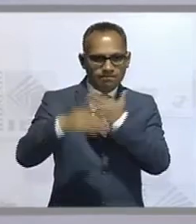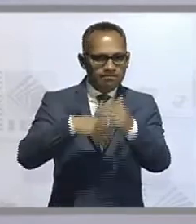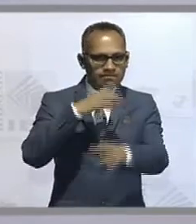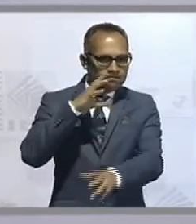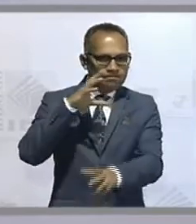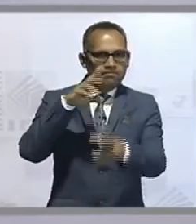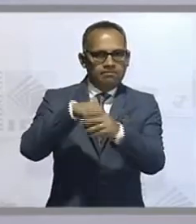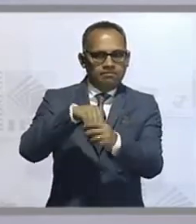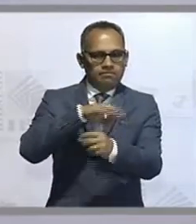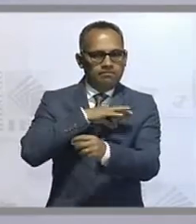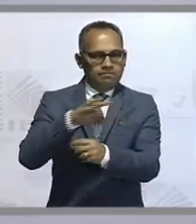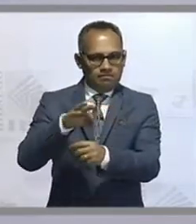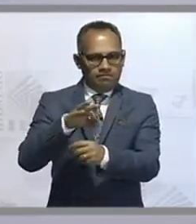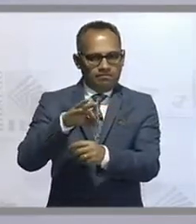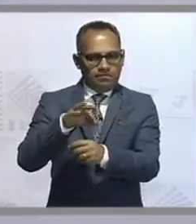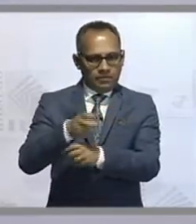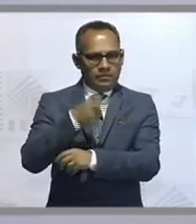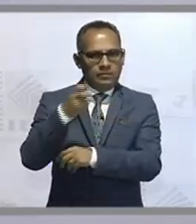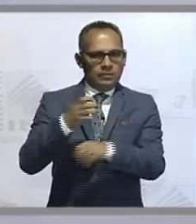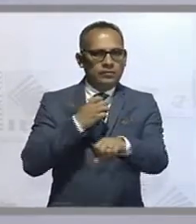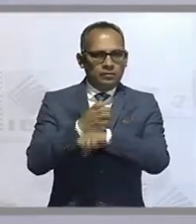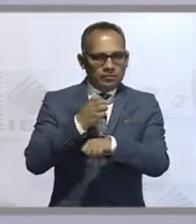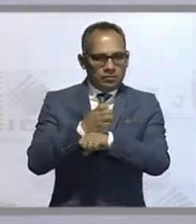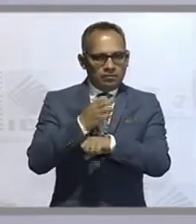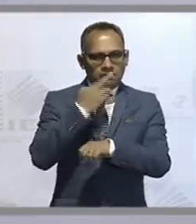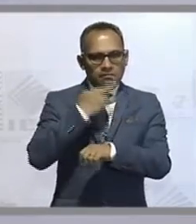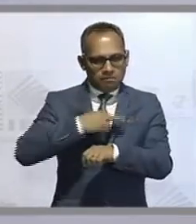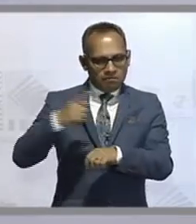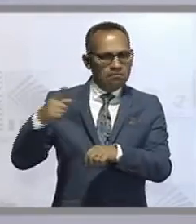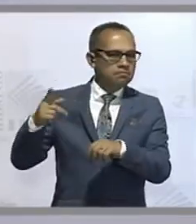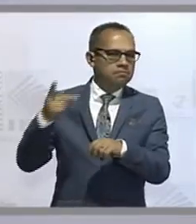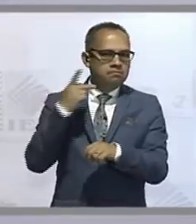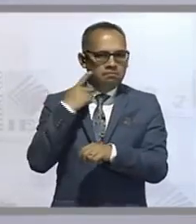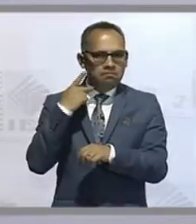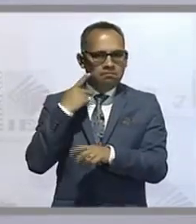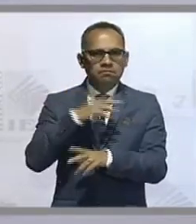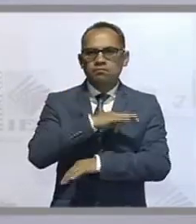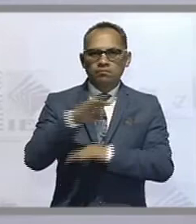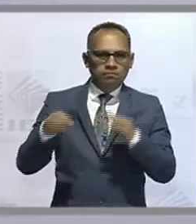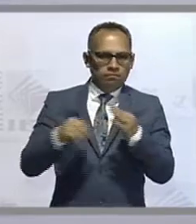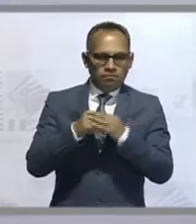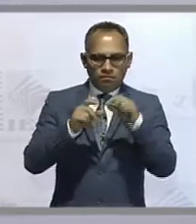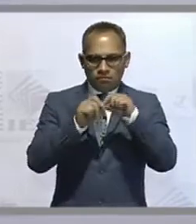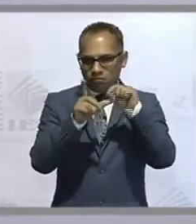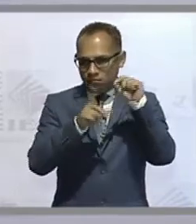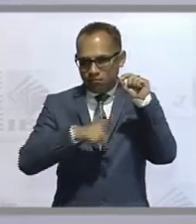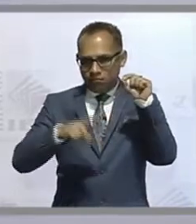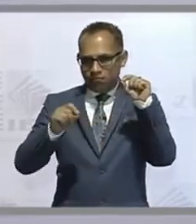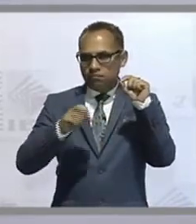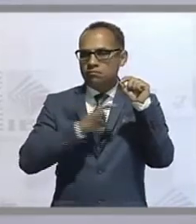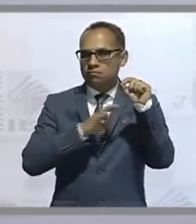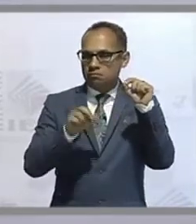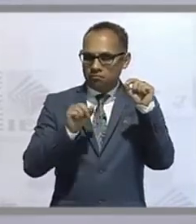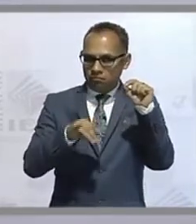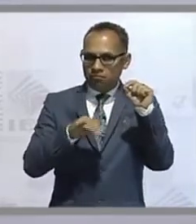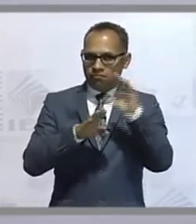nuevamente el regulador de las políticas económicas hacia todo el país esto que generará